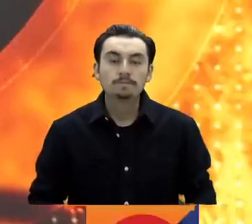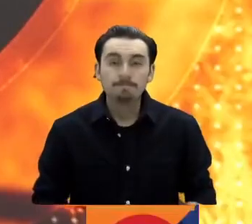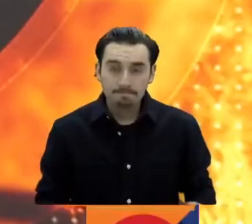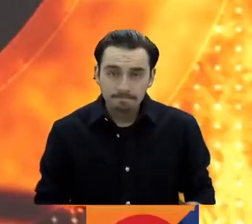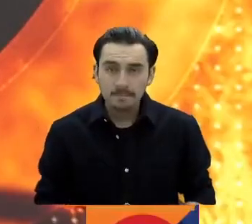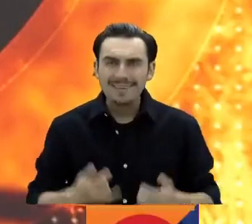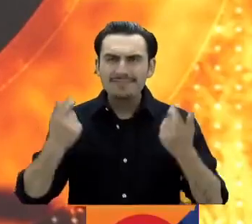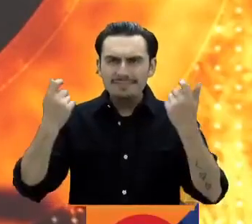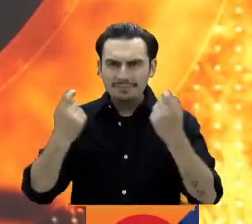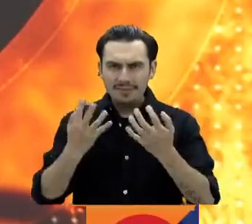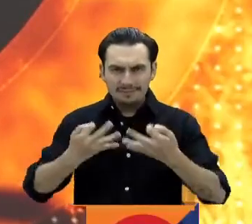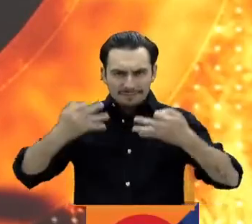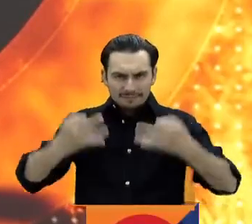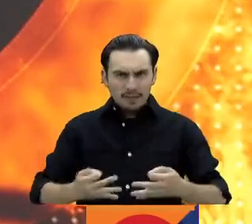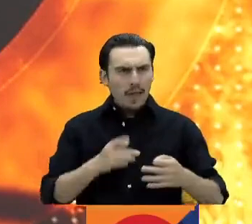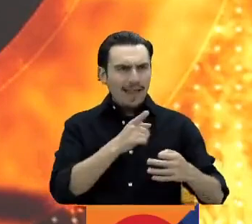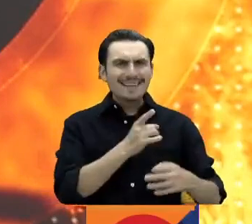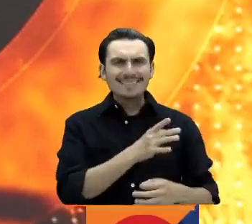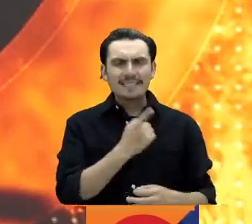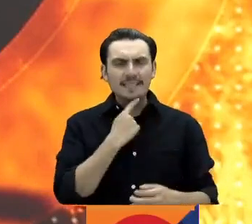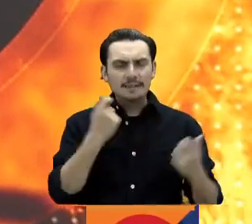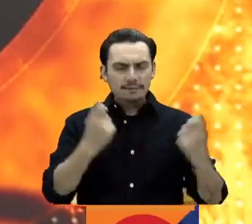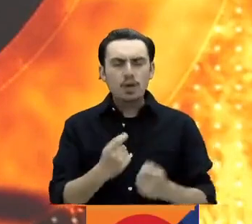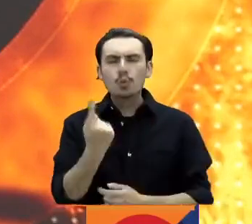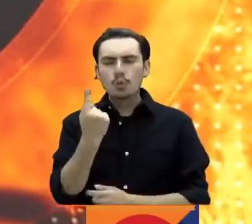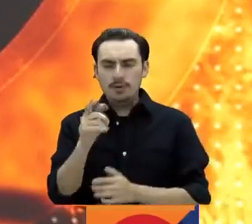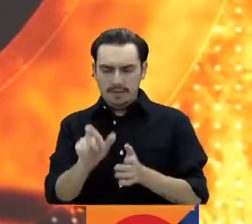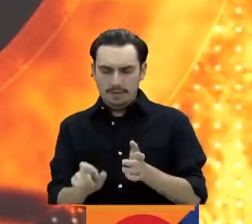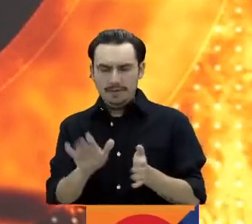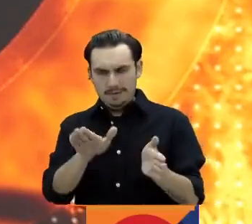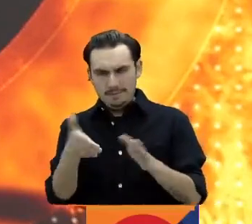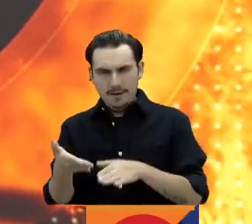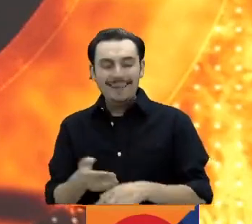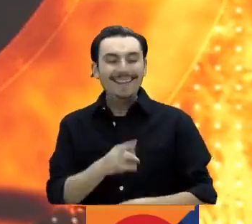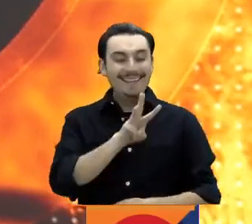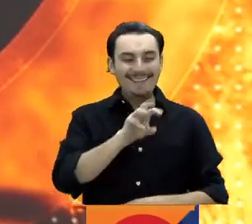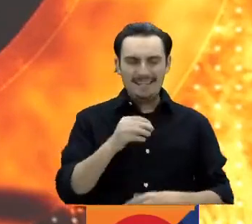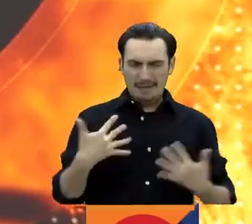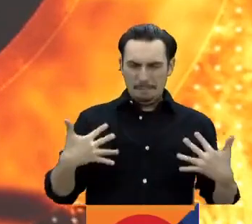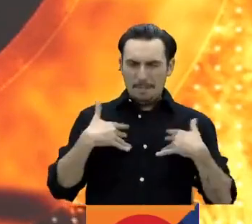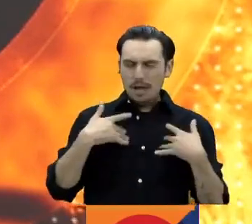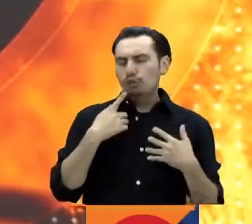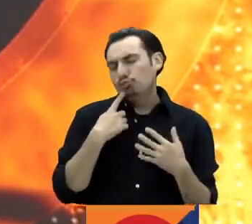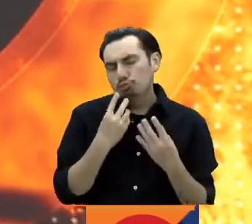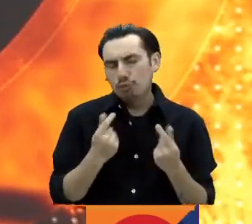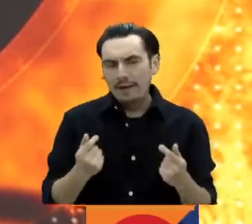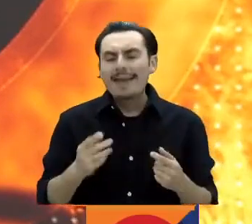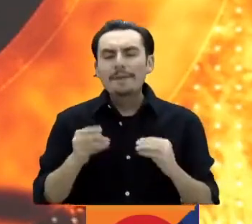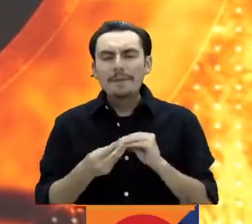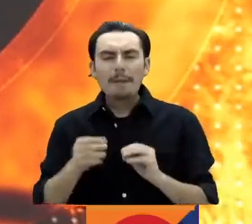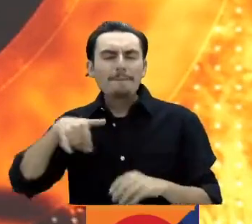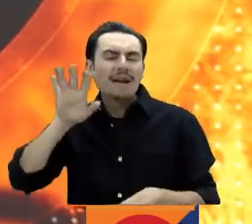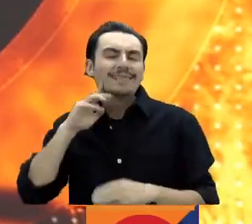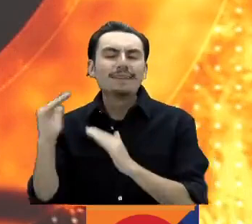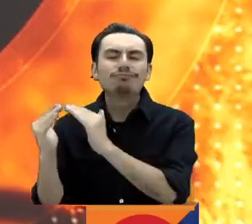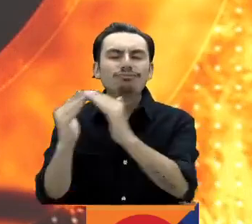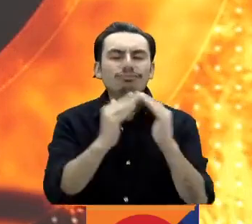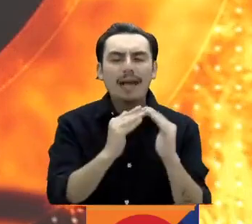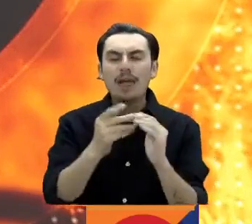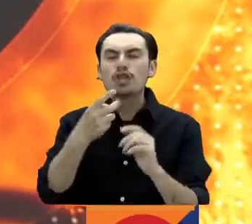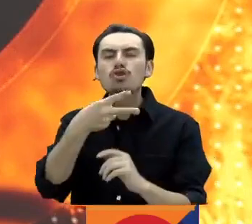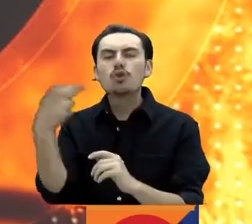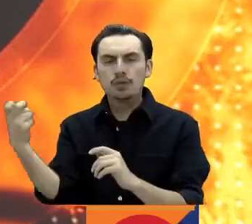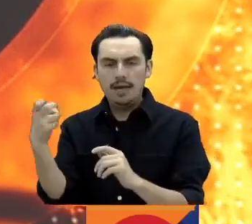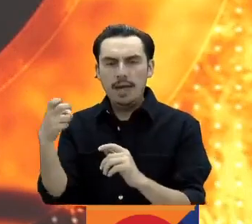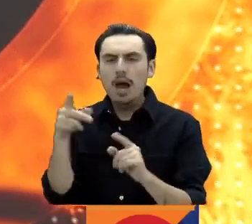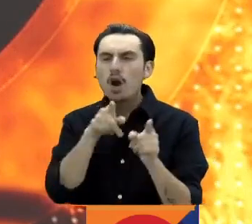Cifras oficiales en Chile hablan de una persona fallecida, 30 lesionados leves y más de 200 casas destruidas por el